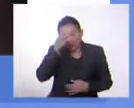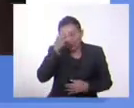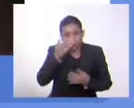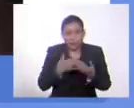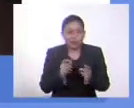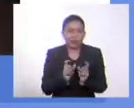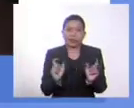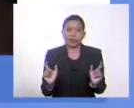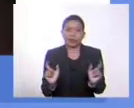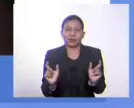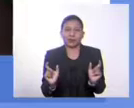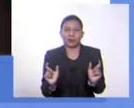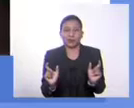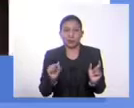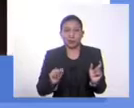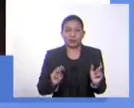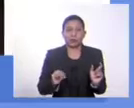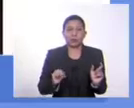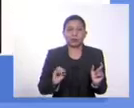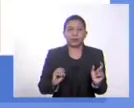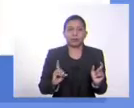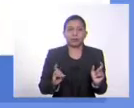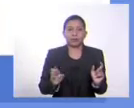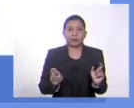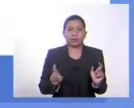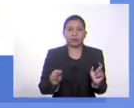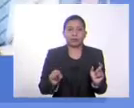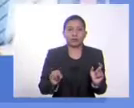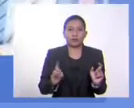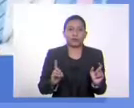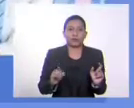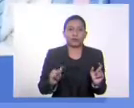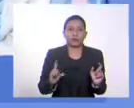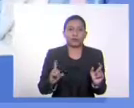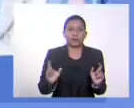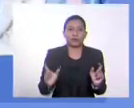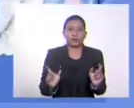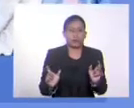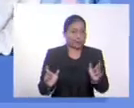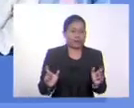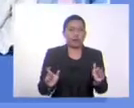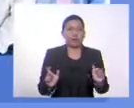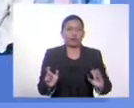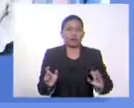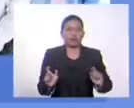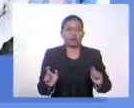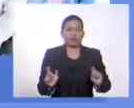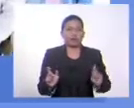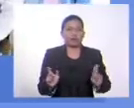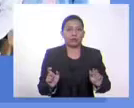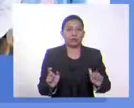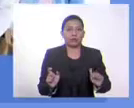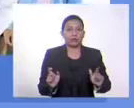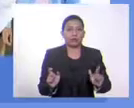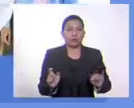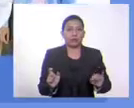de Hegel y cómo Hegel vio la distinción entre la sociedad civil y la sociedad,